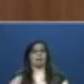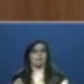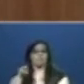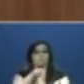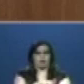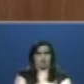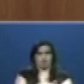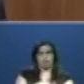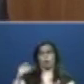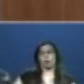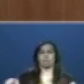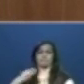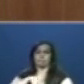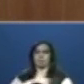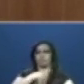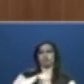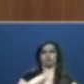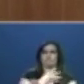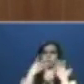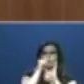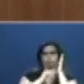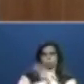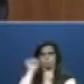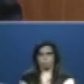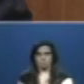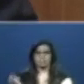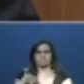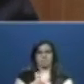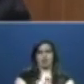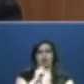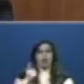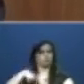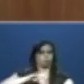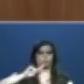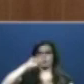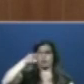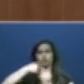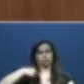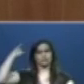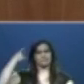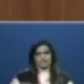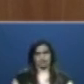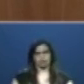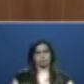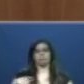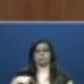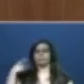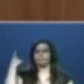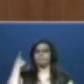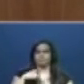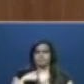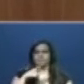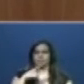por encima de la media nacional lo que nos sitúa la cabeza de España en concesión de prestaciones soy muy consciente de que la reducción